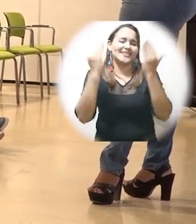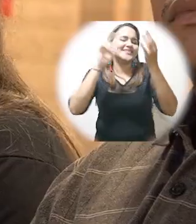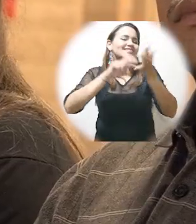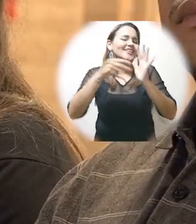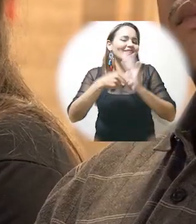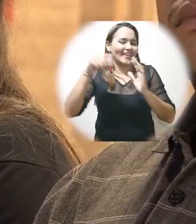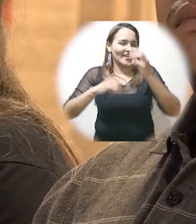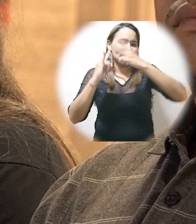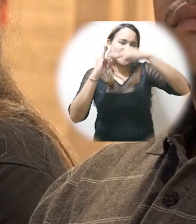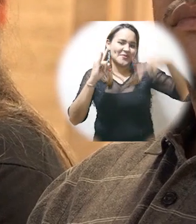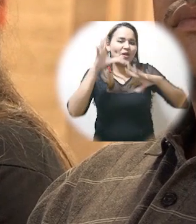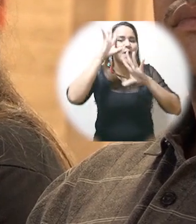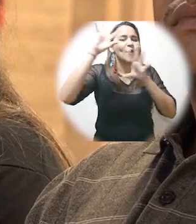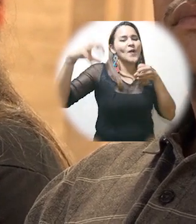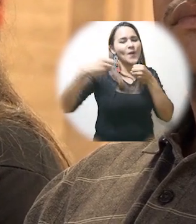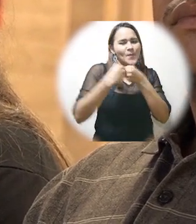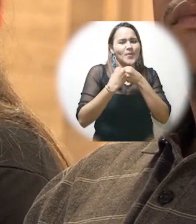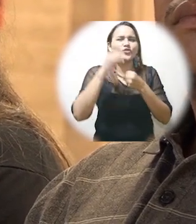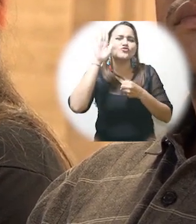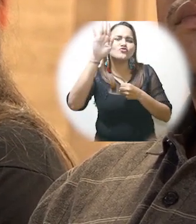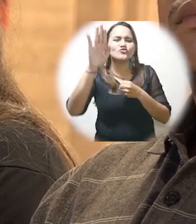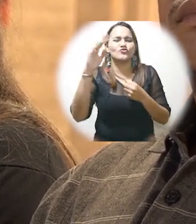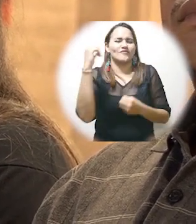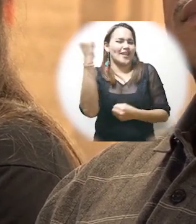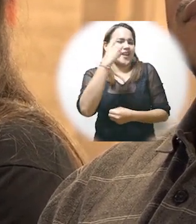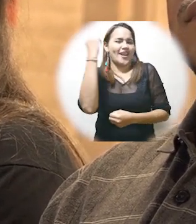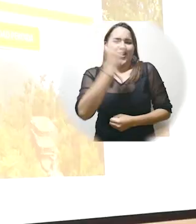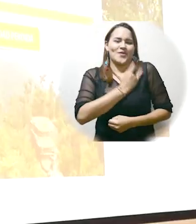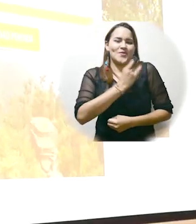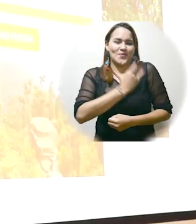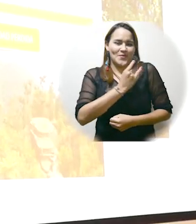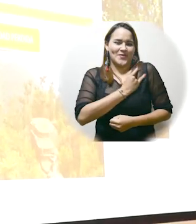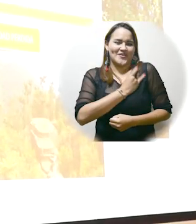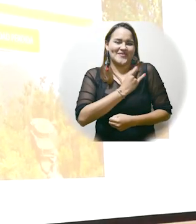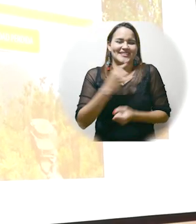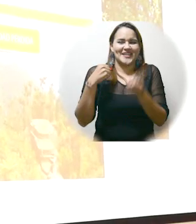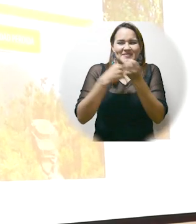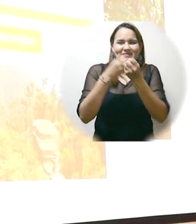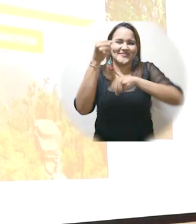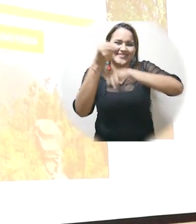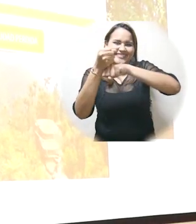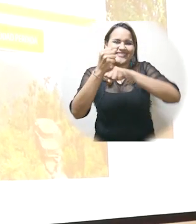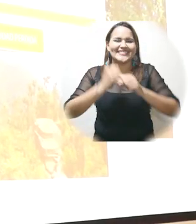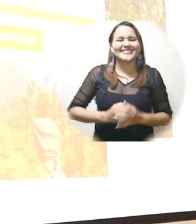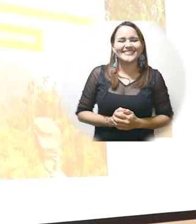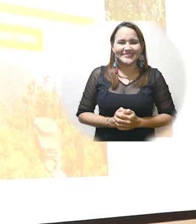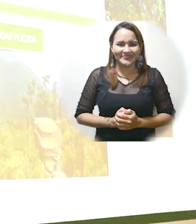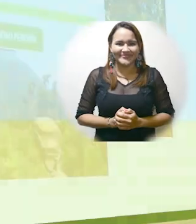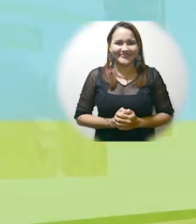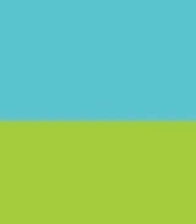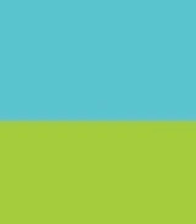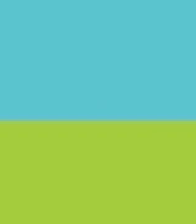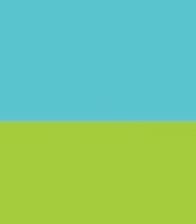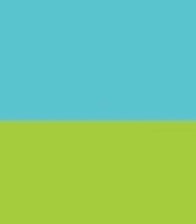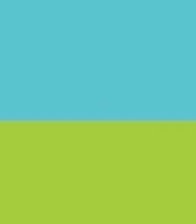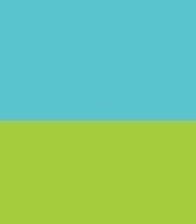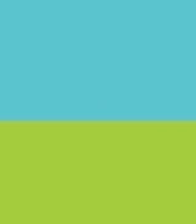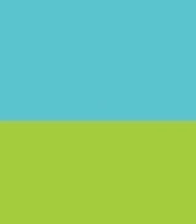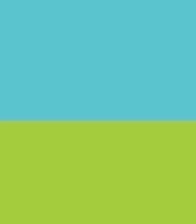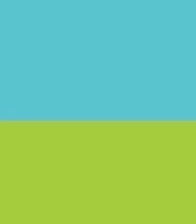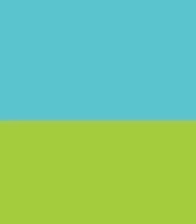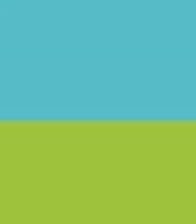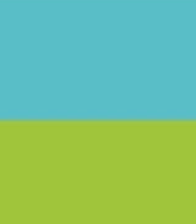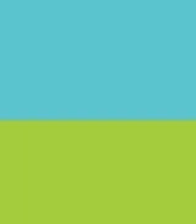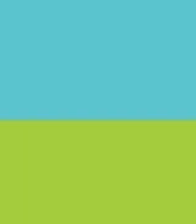el resultado de las estrechas relaciones de la Universidad del Magdalena con instituciones con las cuales tiene suscritos convenios de cooperación.